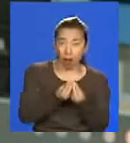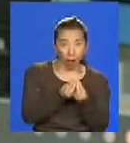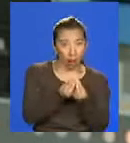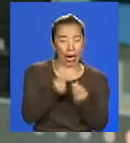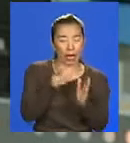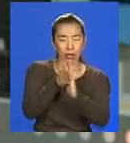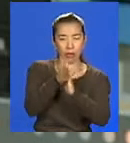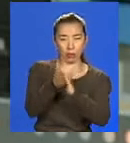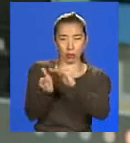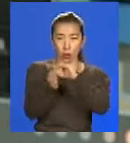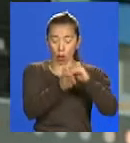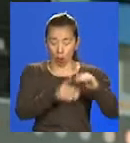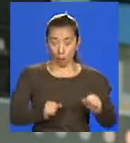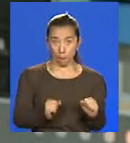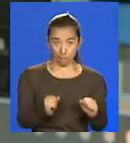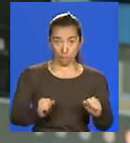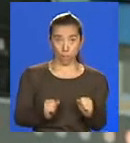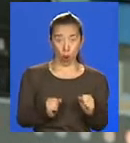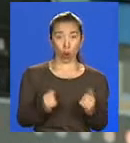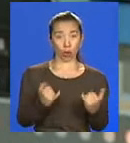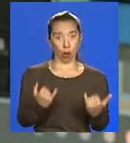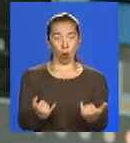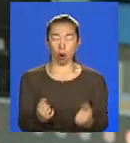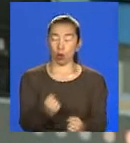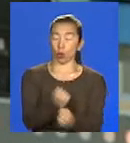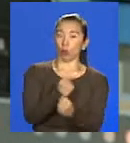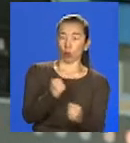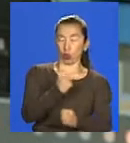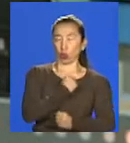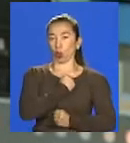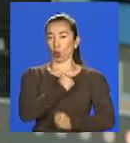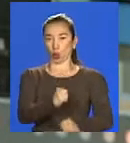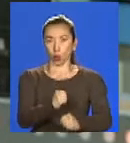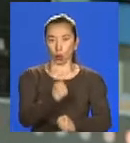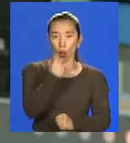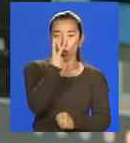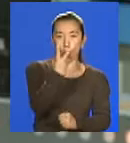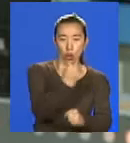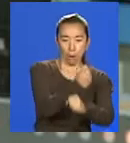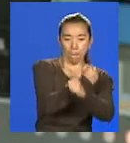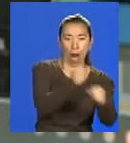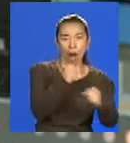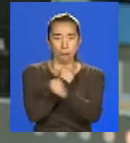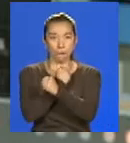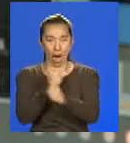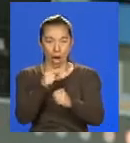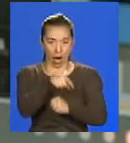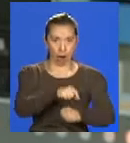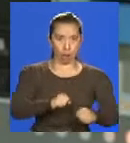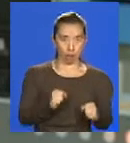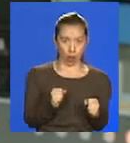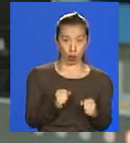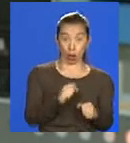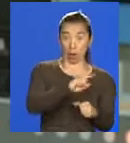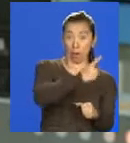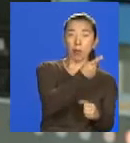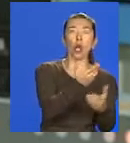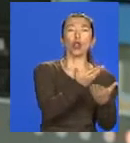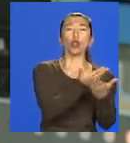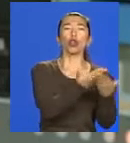Y es que la capital de la República fue sacudida por dos explosiones que se presentaron en dos sectores de nuestra ciudad. El primero de